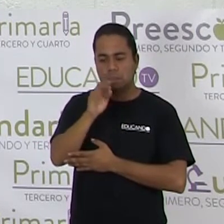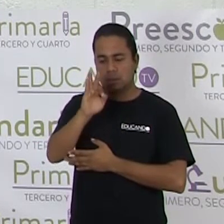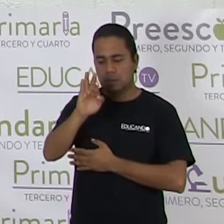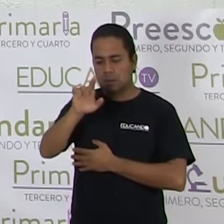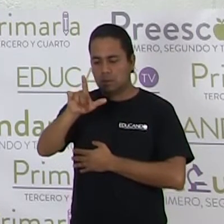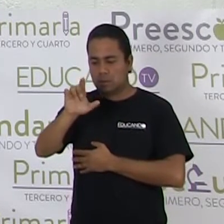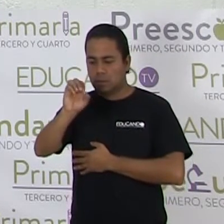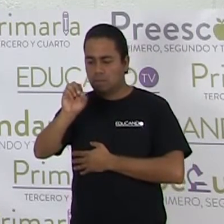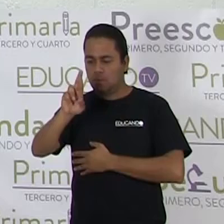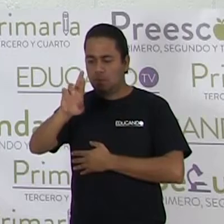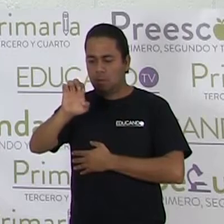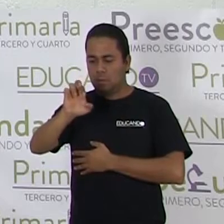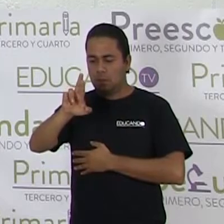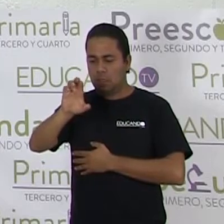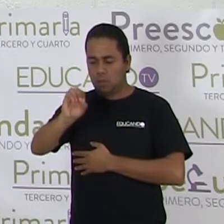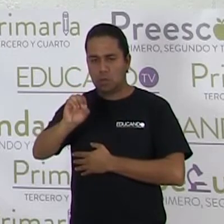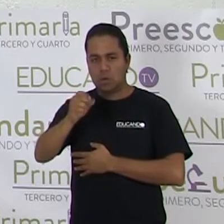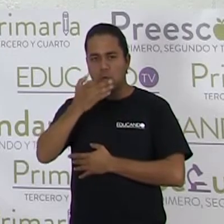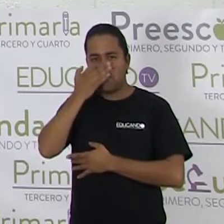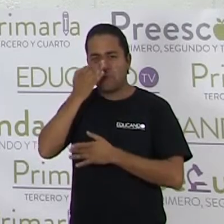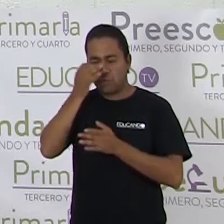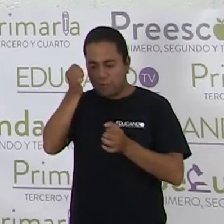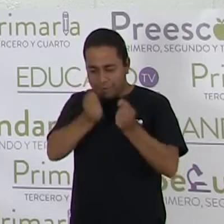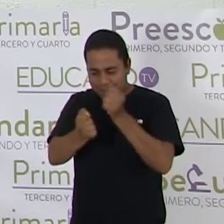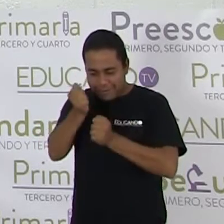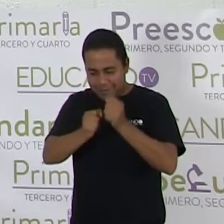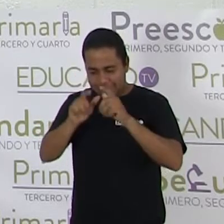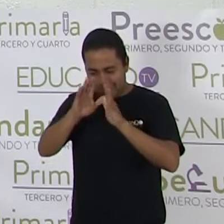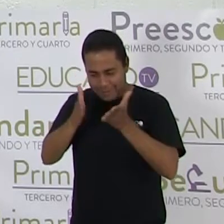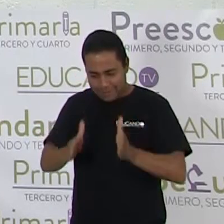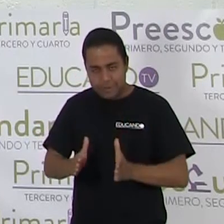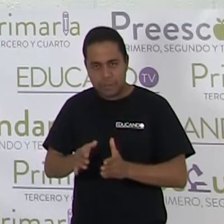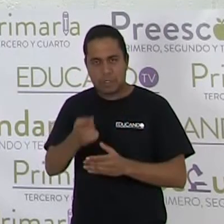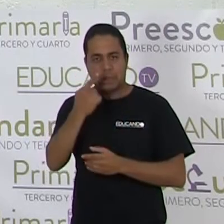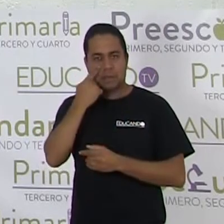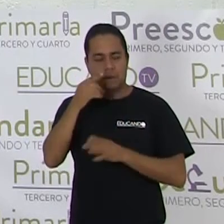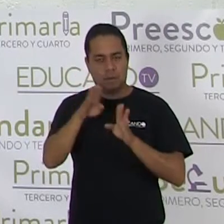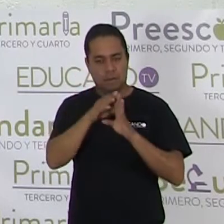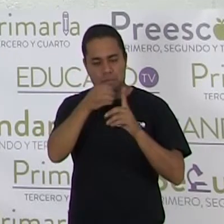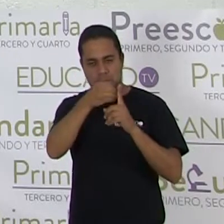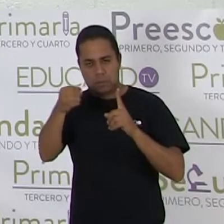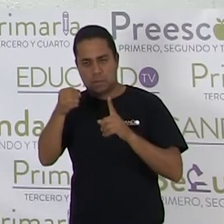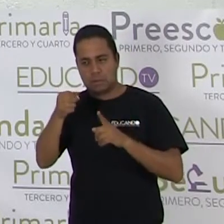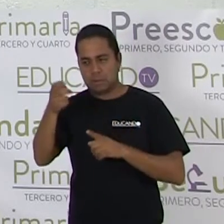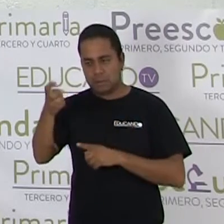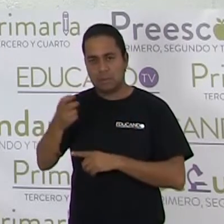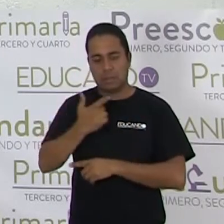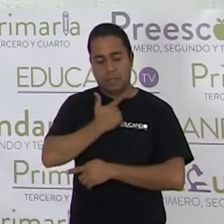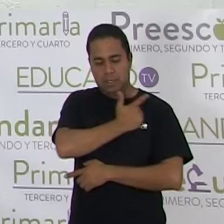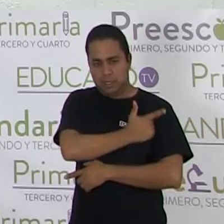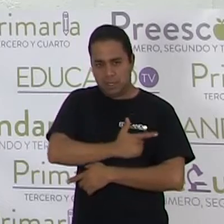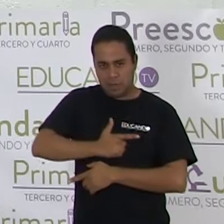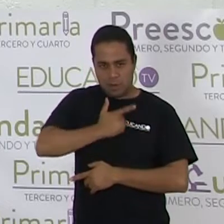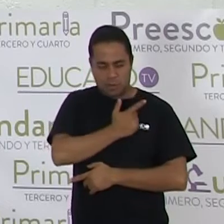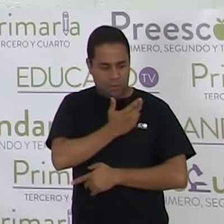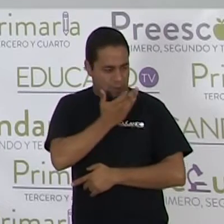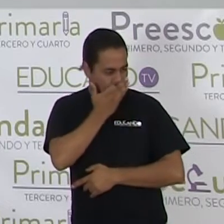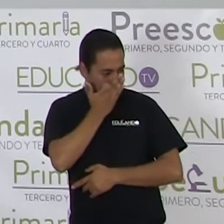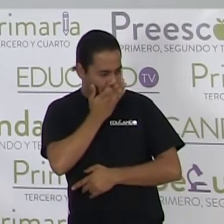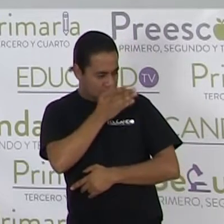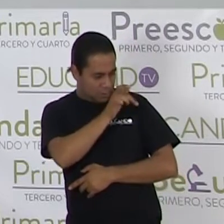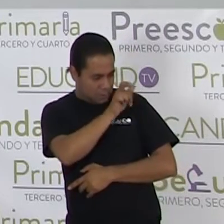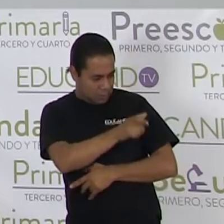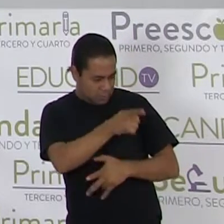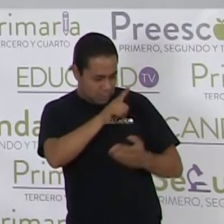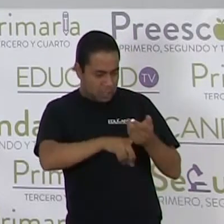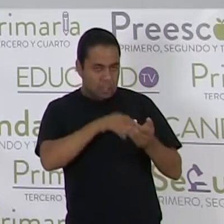florero. ¿Te diste cuenta que la oración fue la siguiente? Le gusta la flor que tiene en